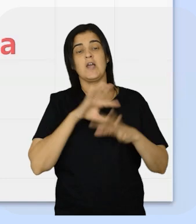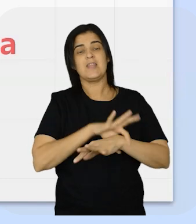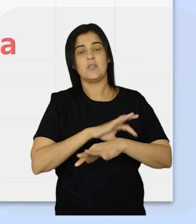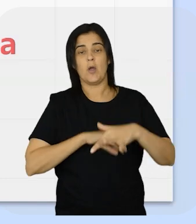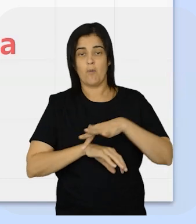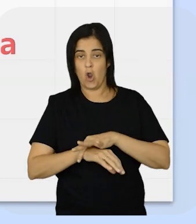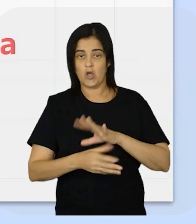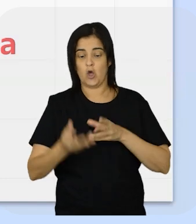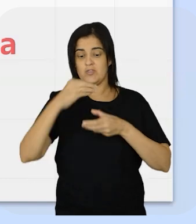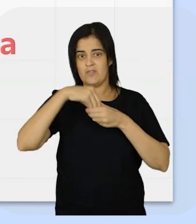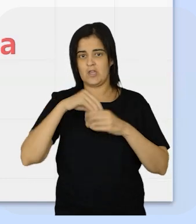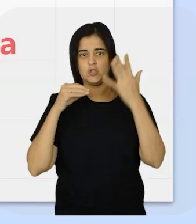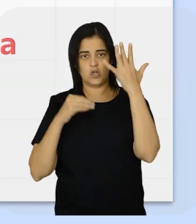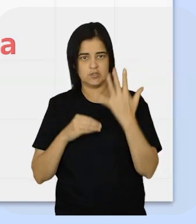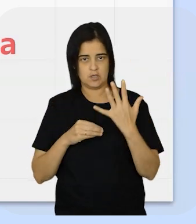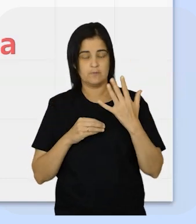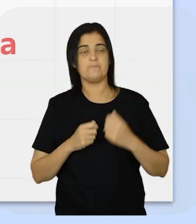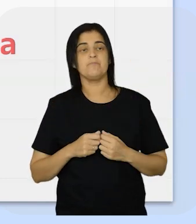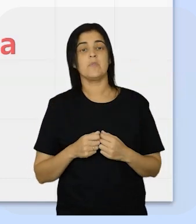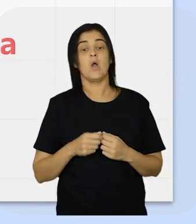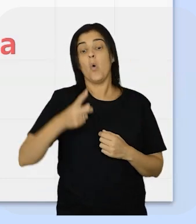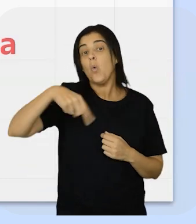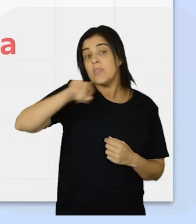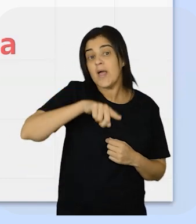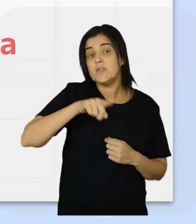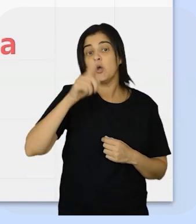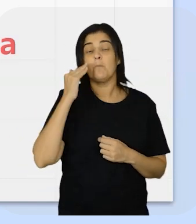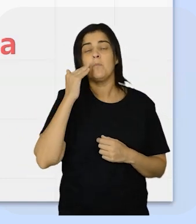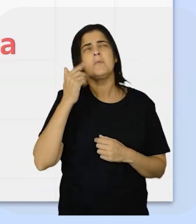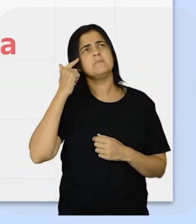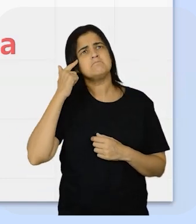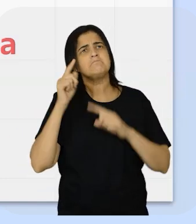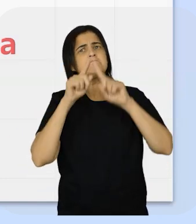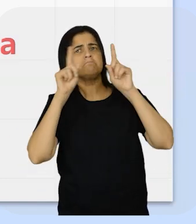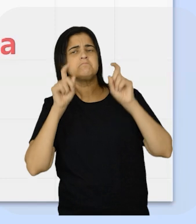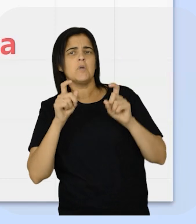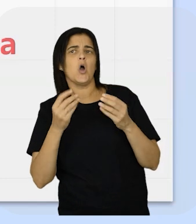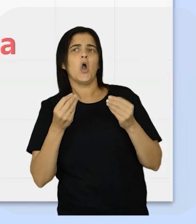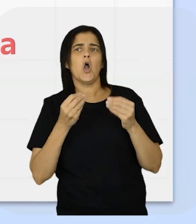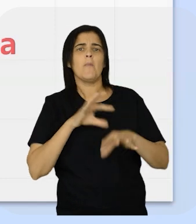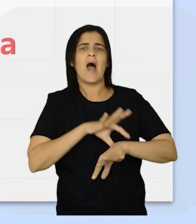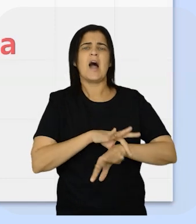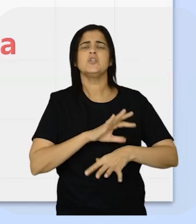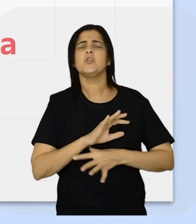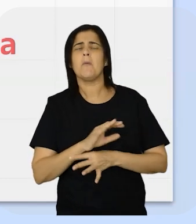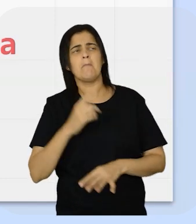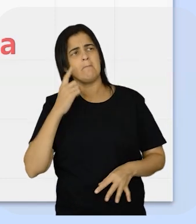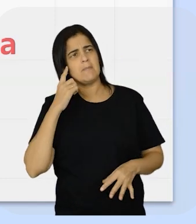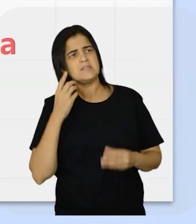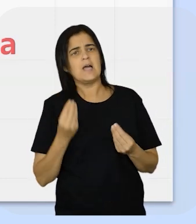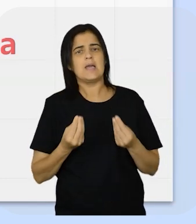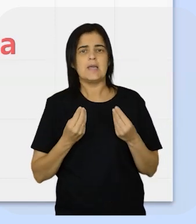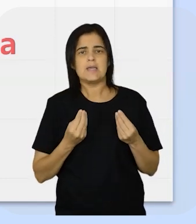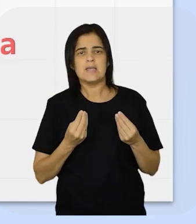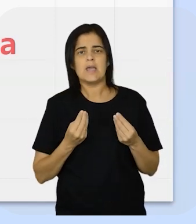antropológicos. Entonces, ustedes como docentes, cuando se preguntan desde el punto de vista antropológico, qué